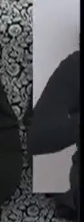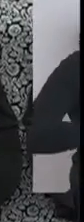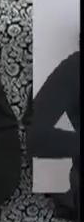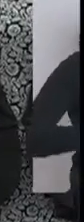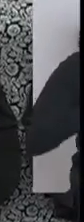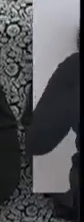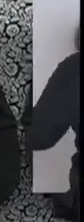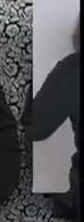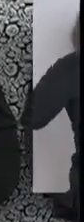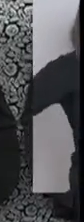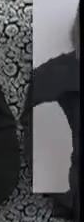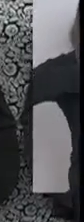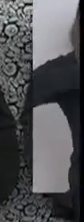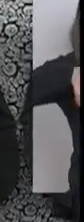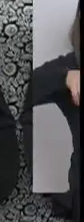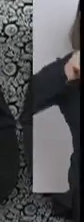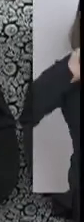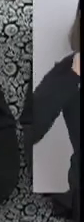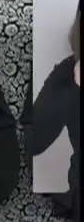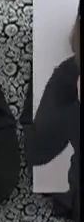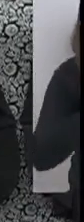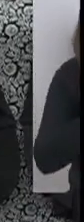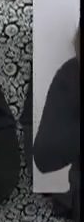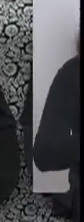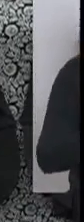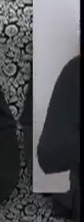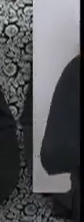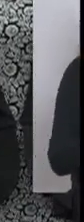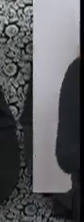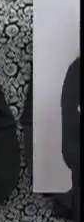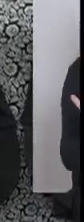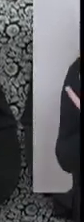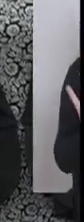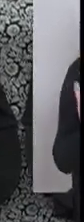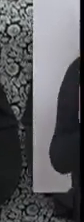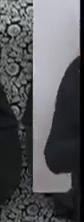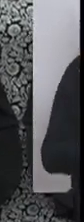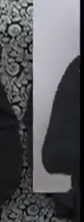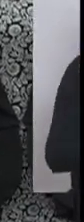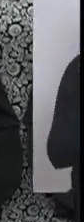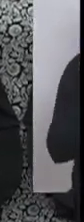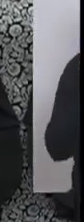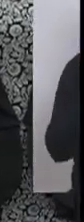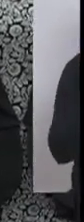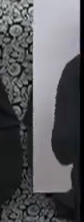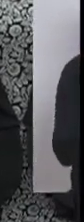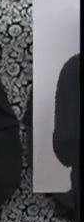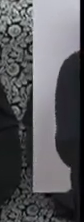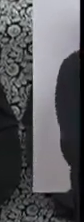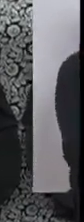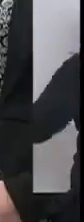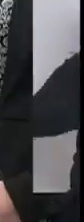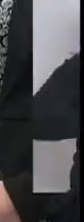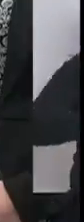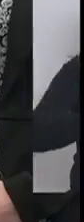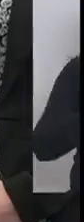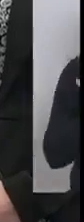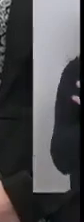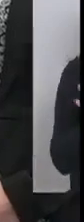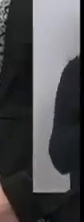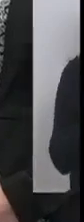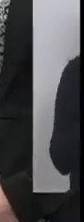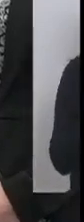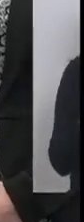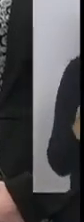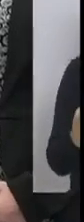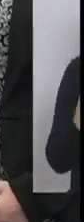gran cantidad de personas, pero eso funciona en la planilla Excel que manejan en el segundo piso. Manejan un universo